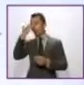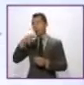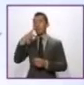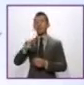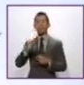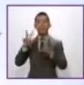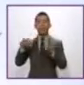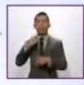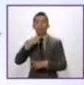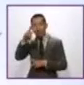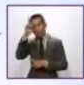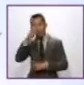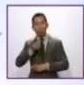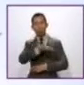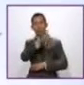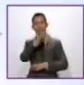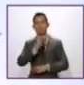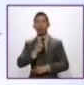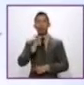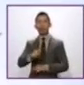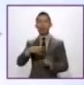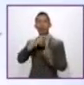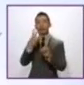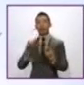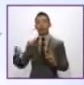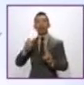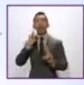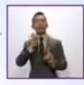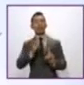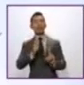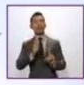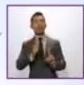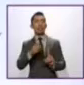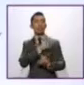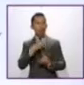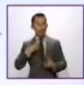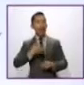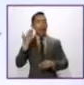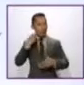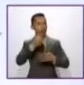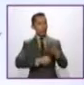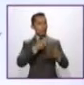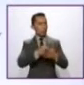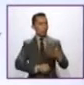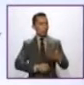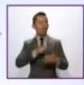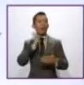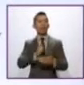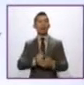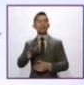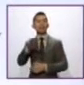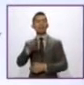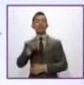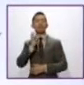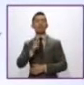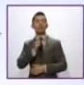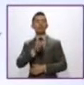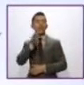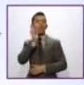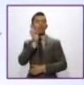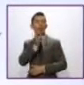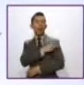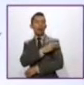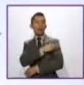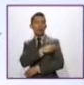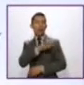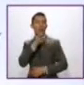en ciertos temas. Esta es la bandera LGBT, derechos que debiste defender. Y esta se llama cannabis. No solamente se usa para